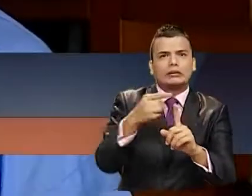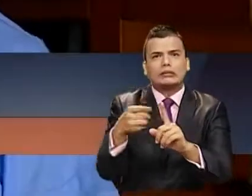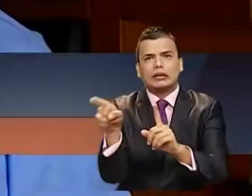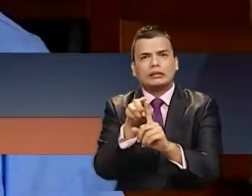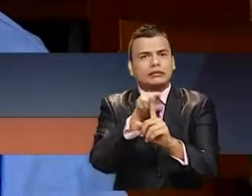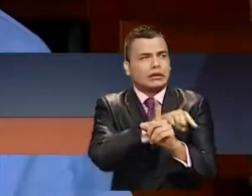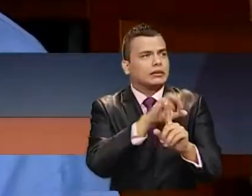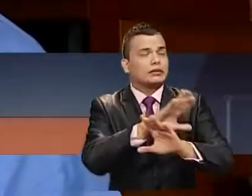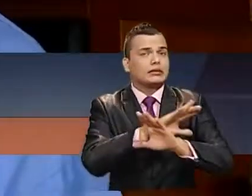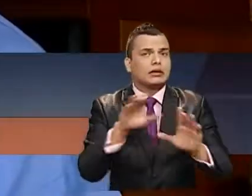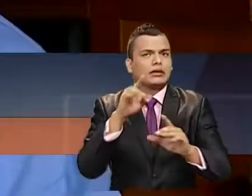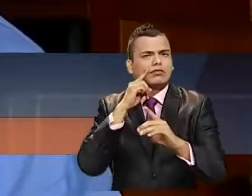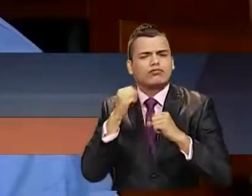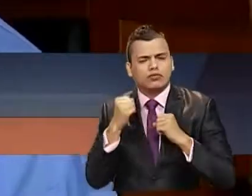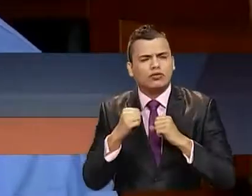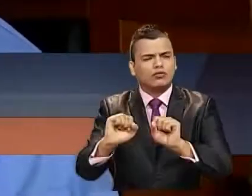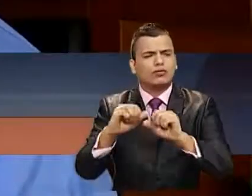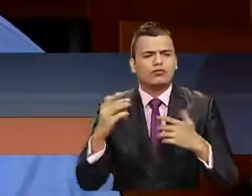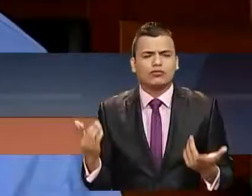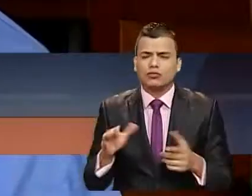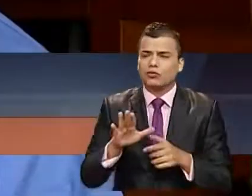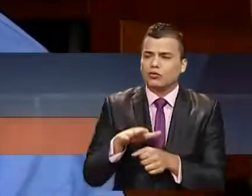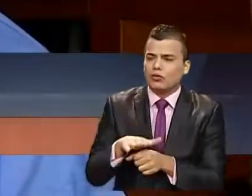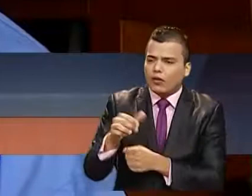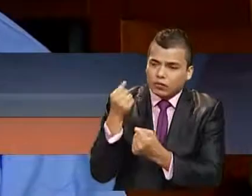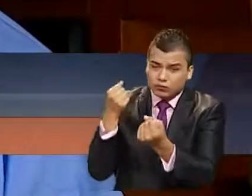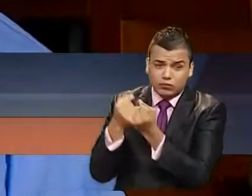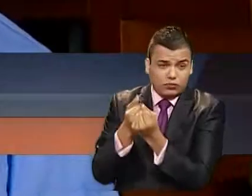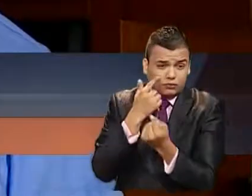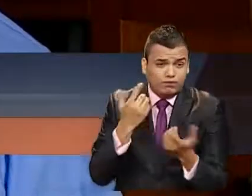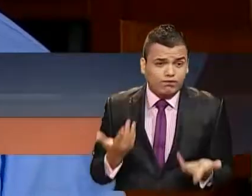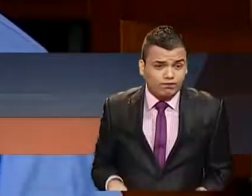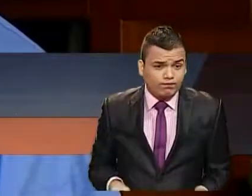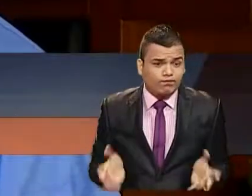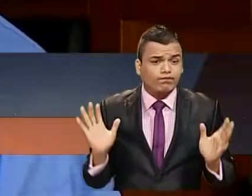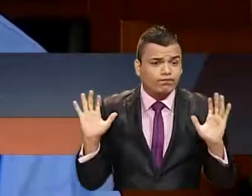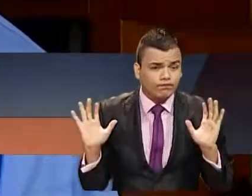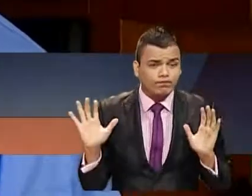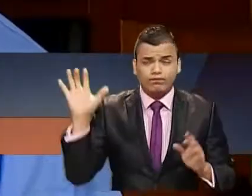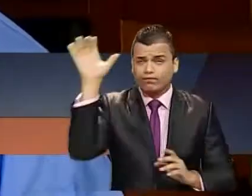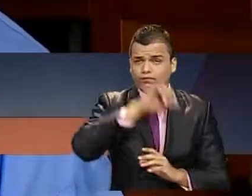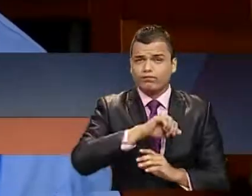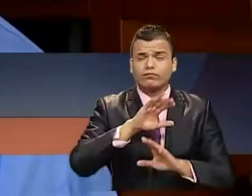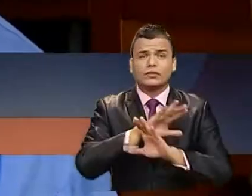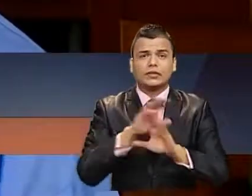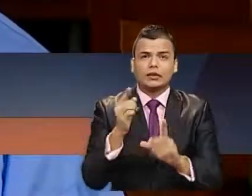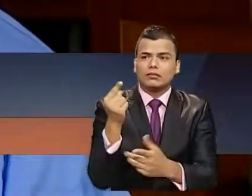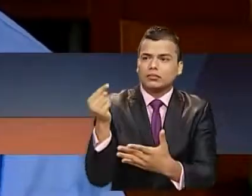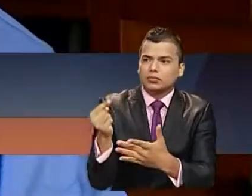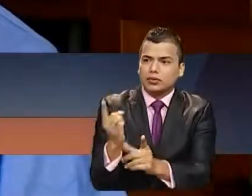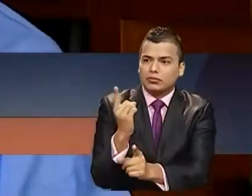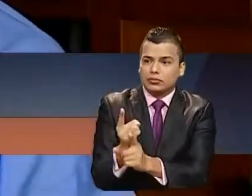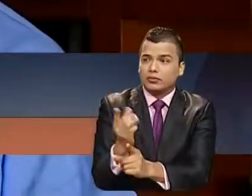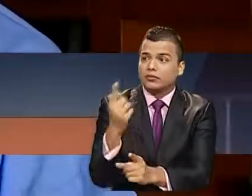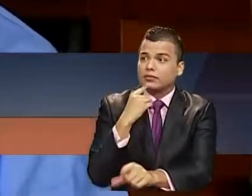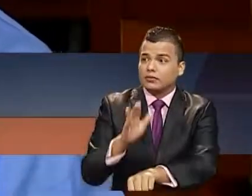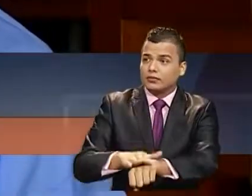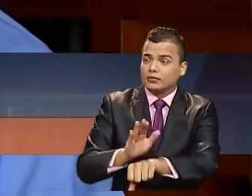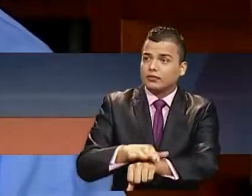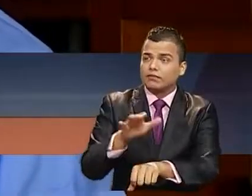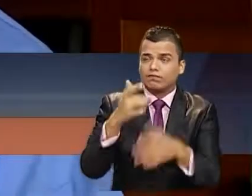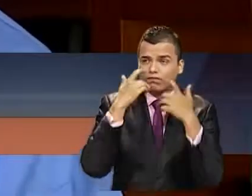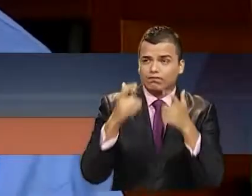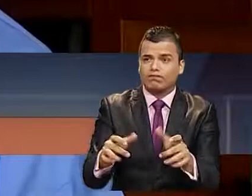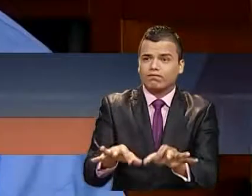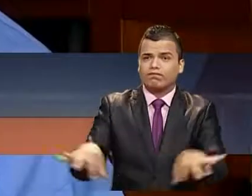por supuesto siempre el lado en aventura y yo creo que eso dio los frutos y como usted dice pues lo más importante